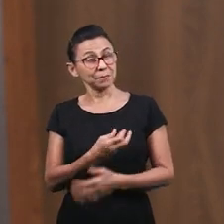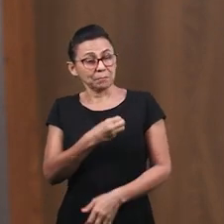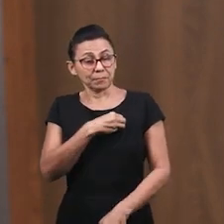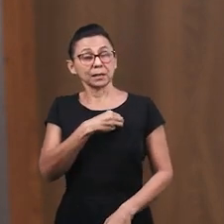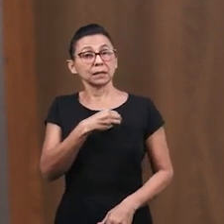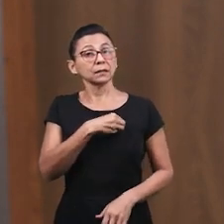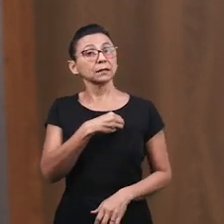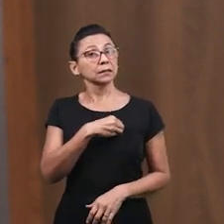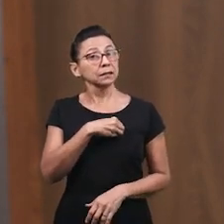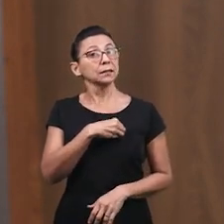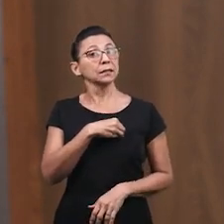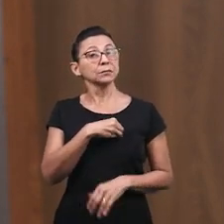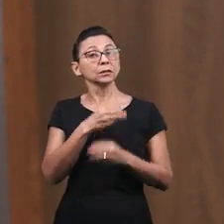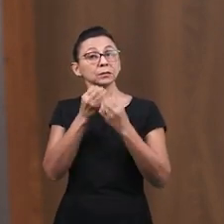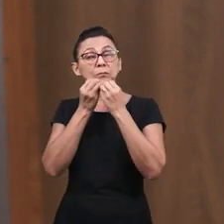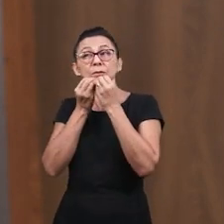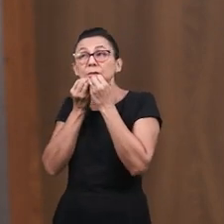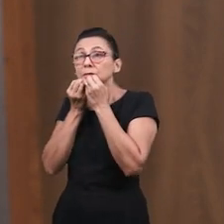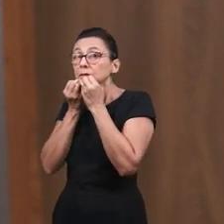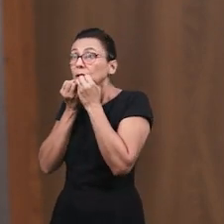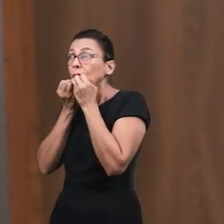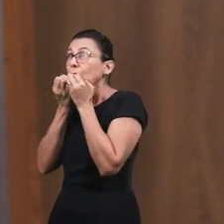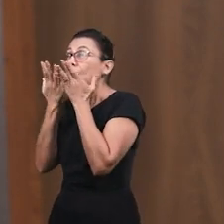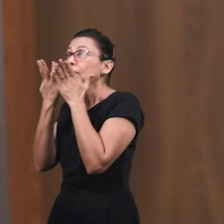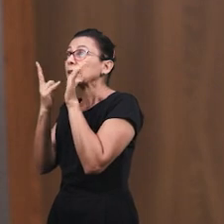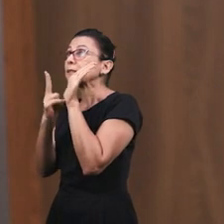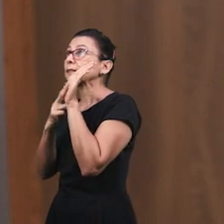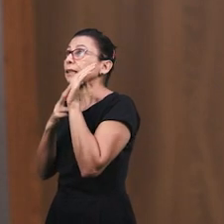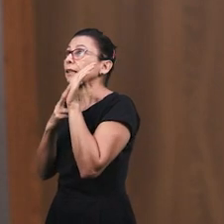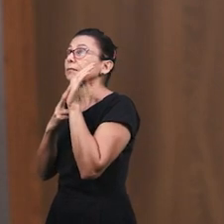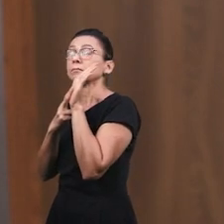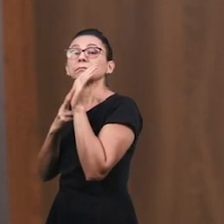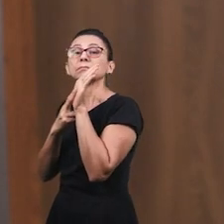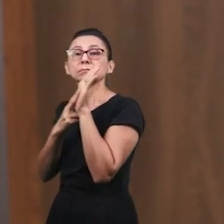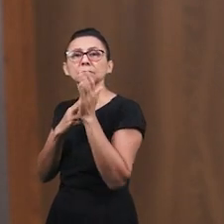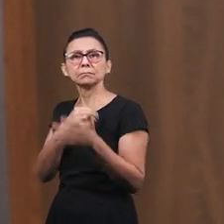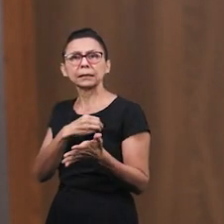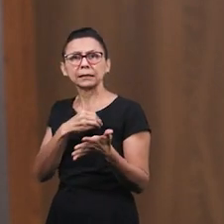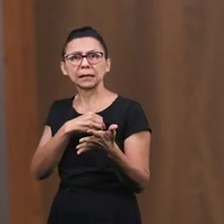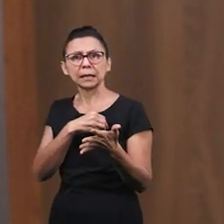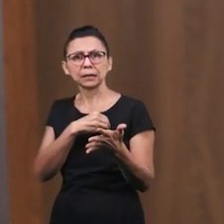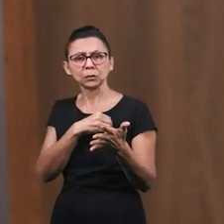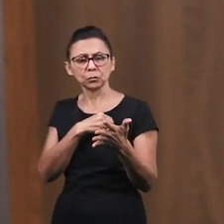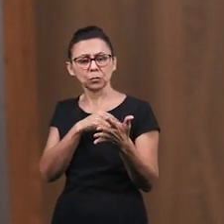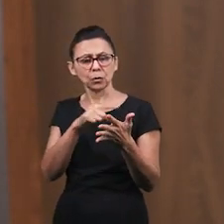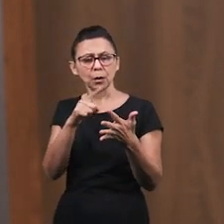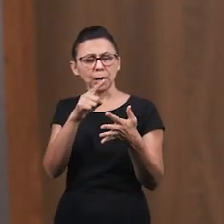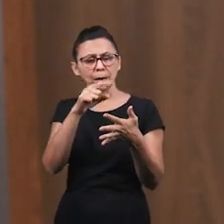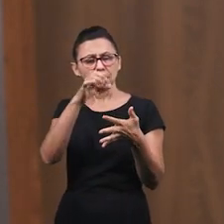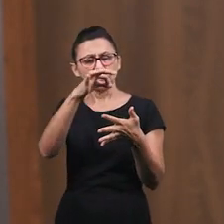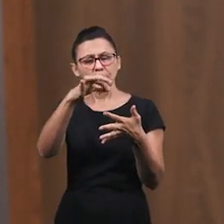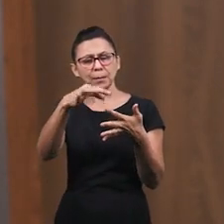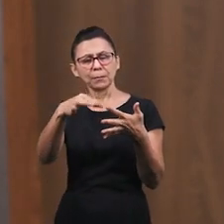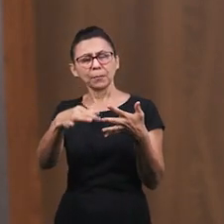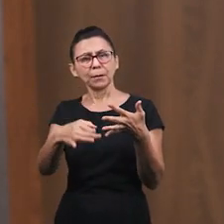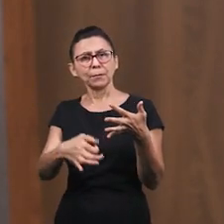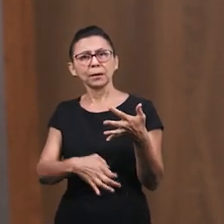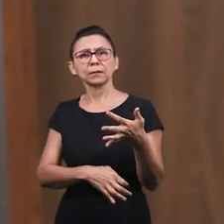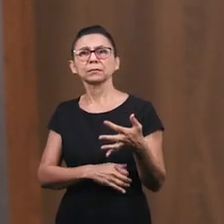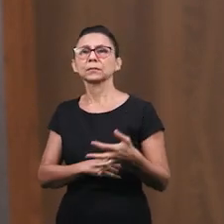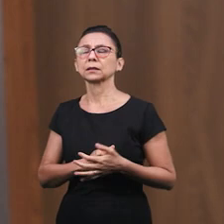equivocamos, pecamos. Nosotros tenemos que confesar nuestros pecados delante del Señor. Confesar el pecado es